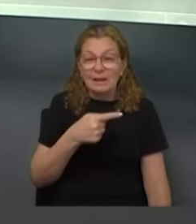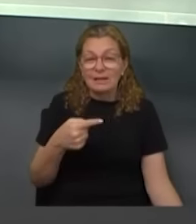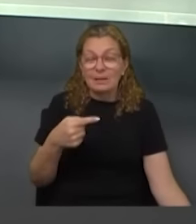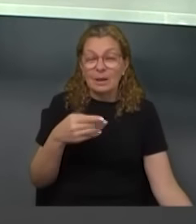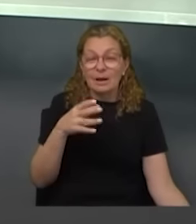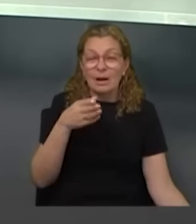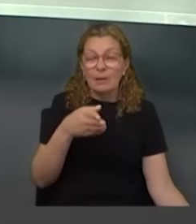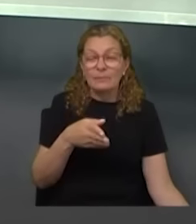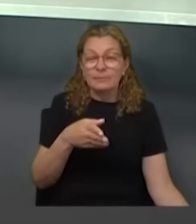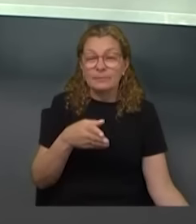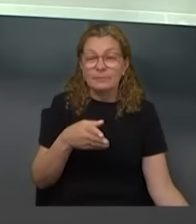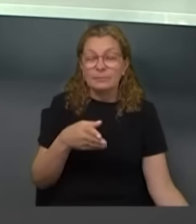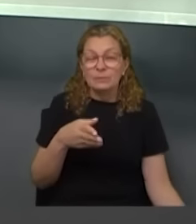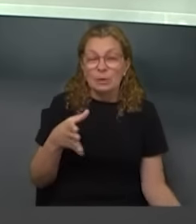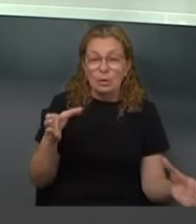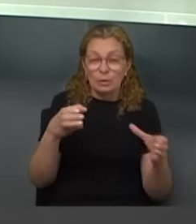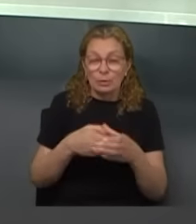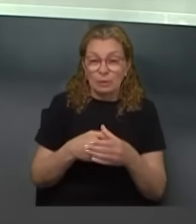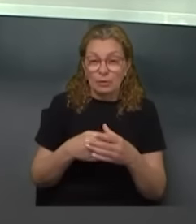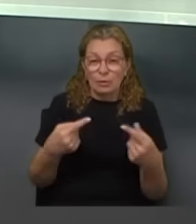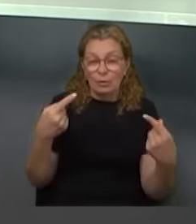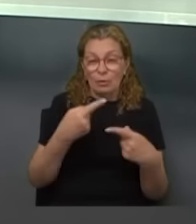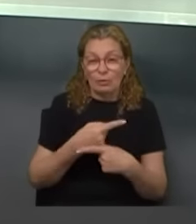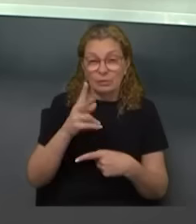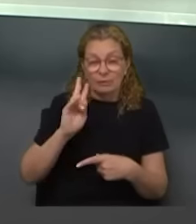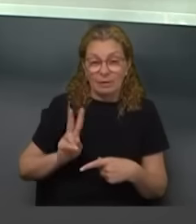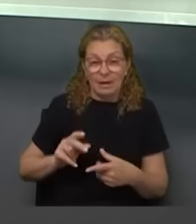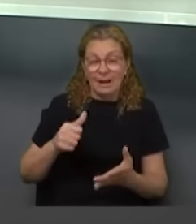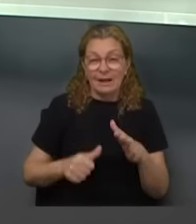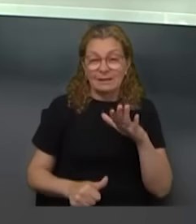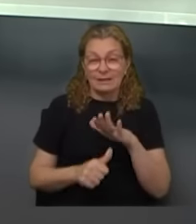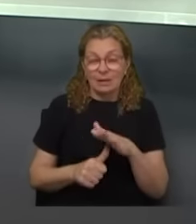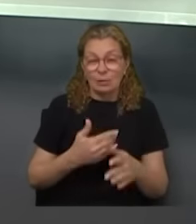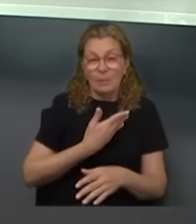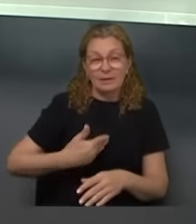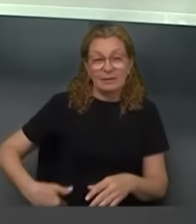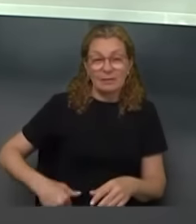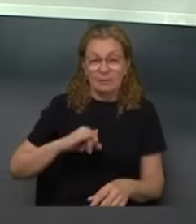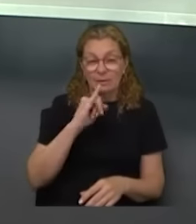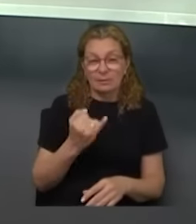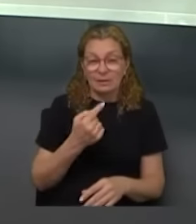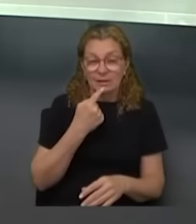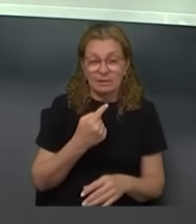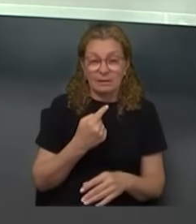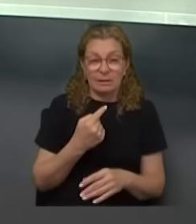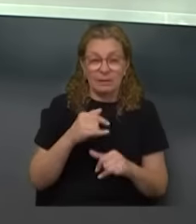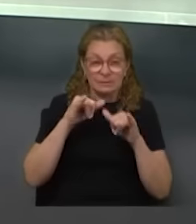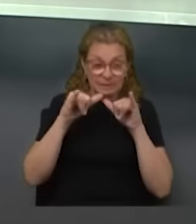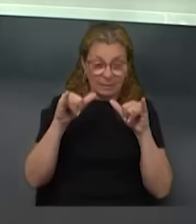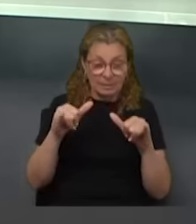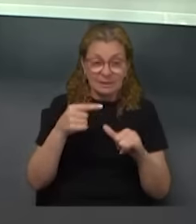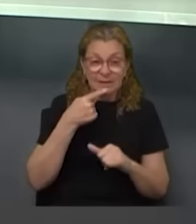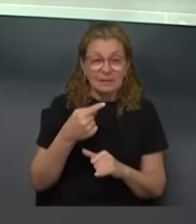una reunión con referentes de la oposición venezolana junto al candidato presidencial Álvaro delgado como se trató de una actividad de la campaña de